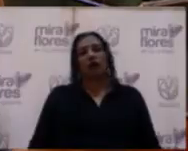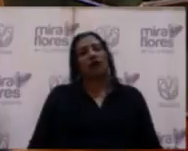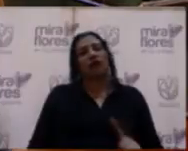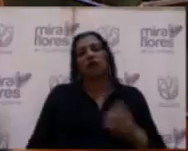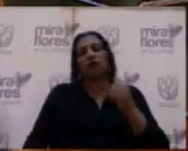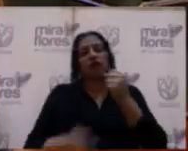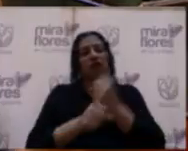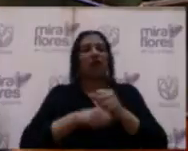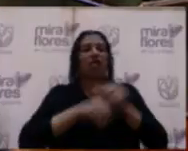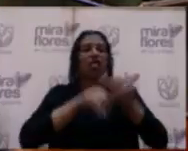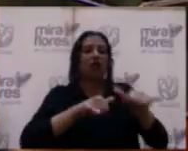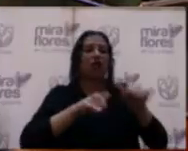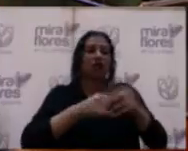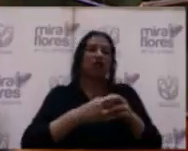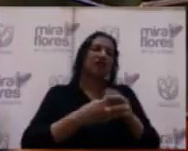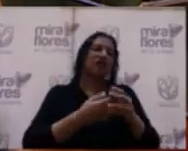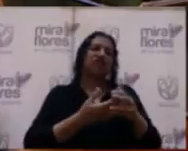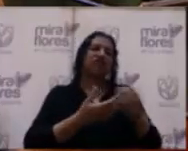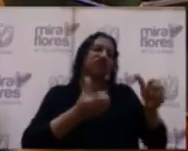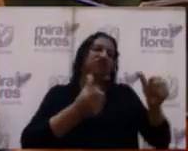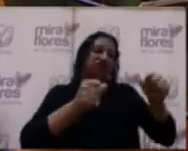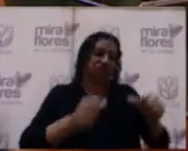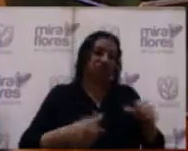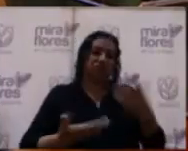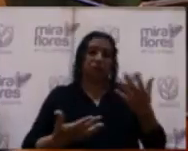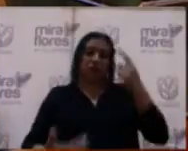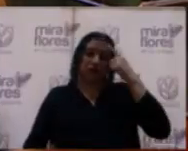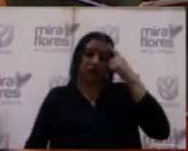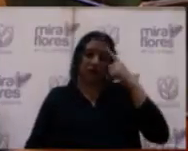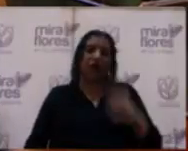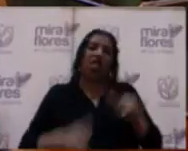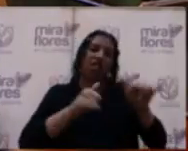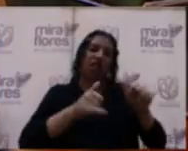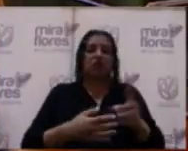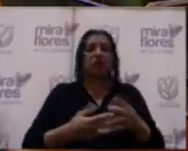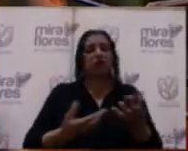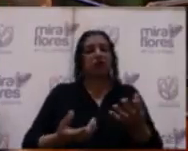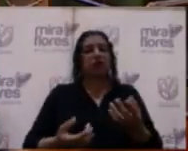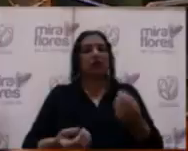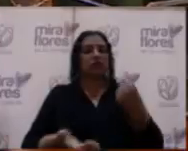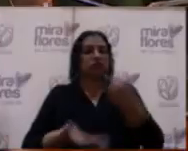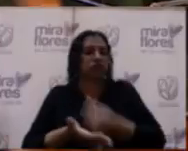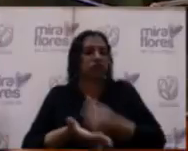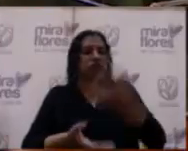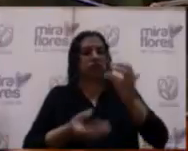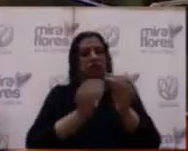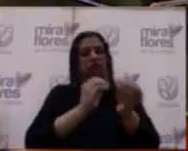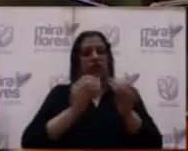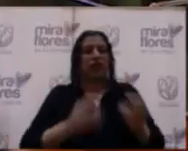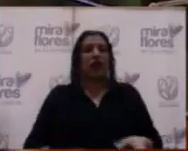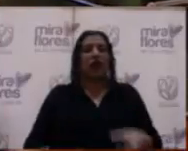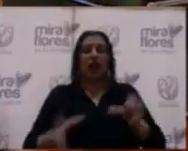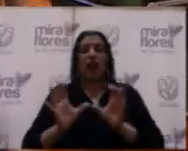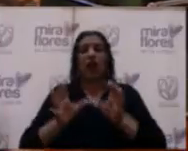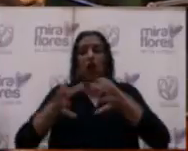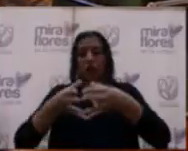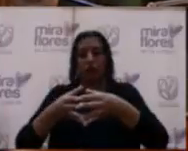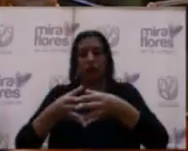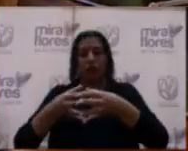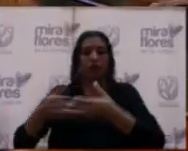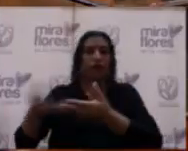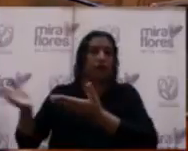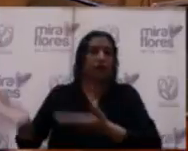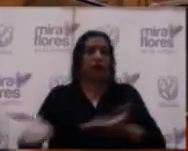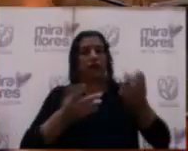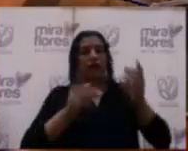inoperativas, deterioradas, por lo que resulta pues onerosa su reparación, y en la comisión se decidió que vaya